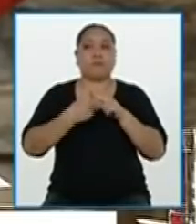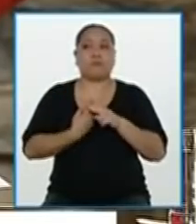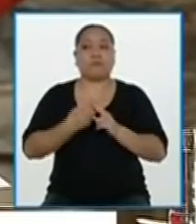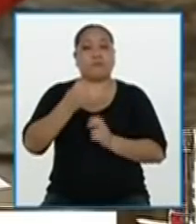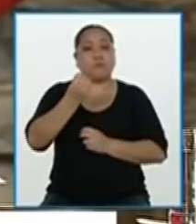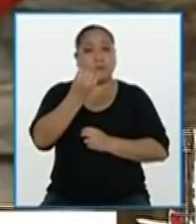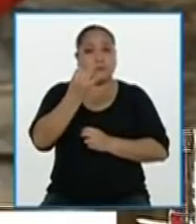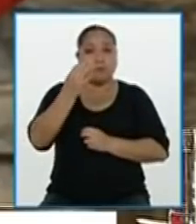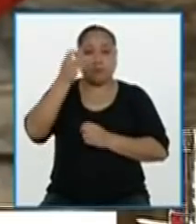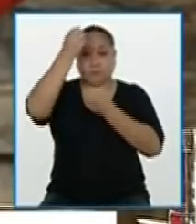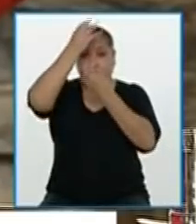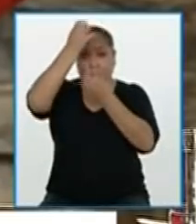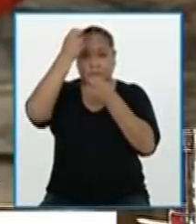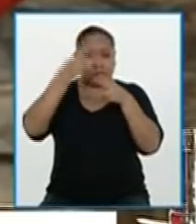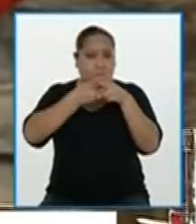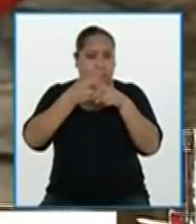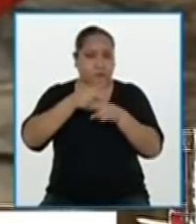a quebrar?